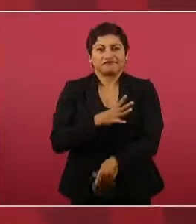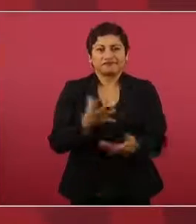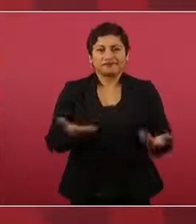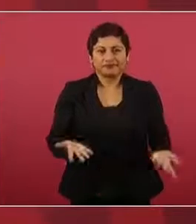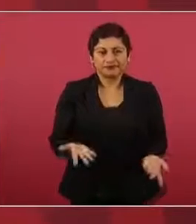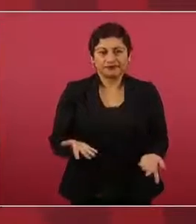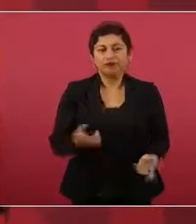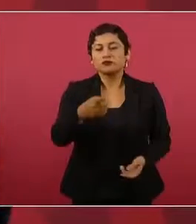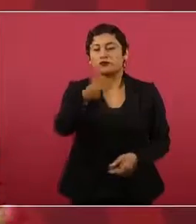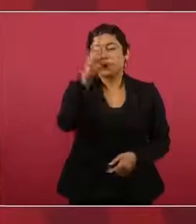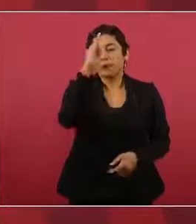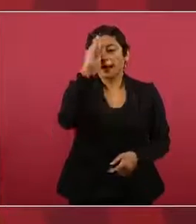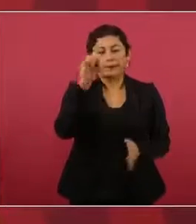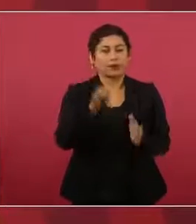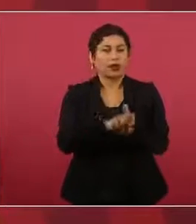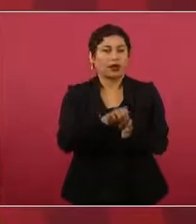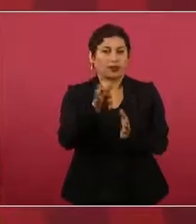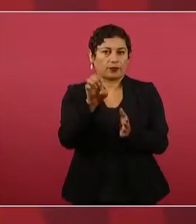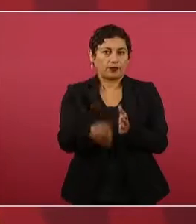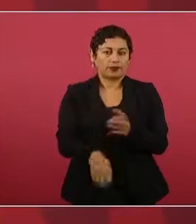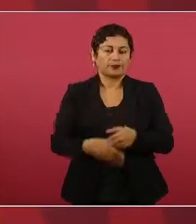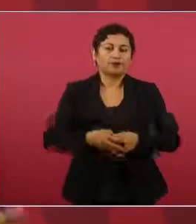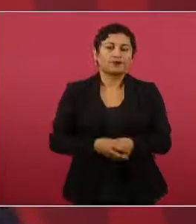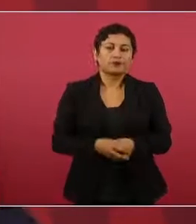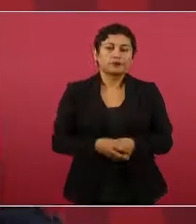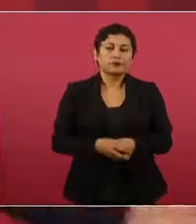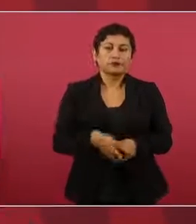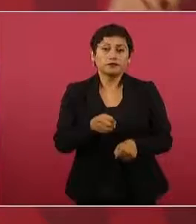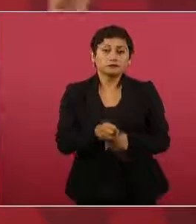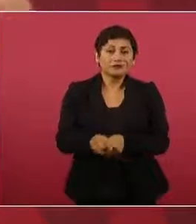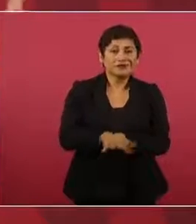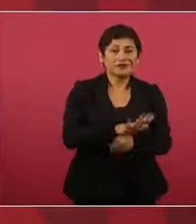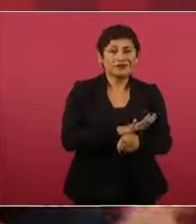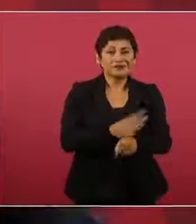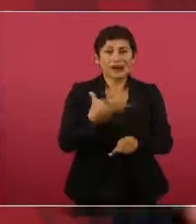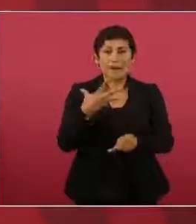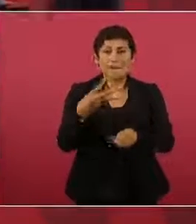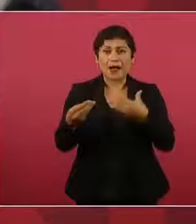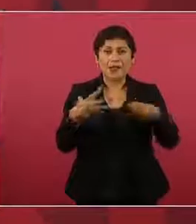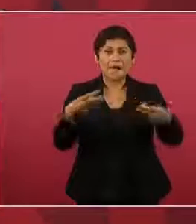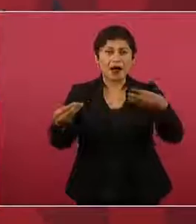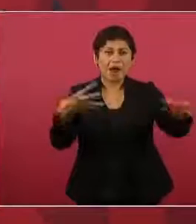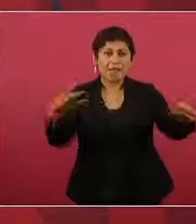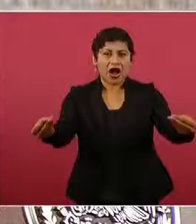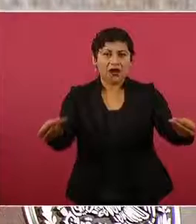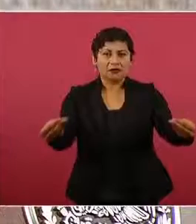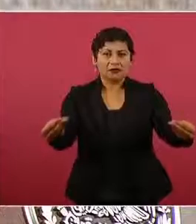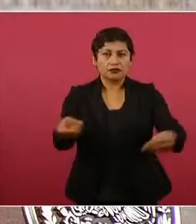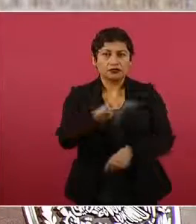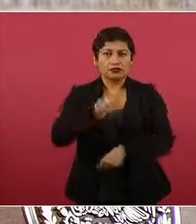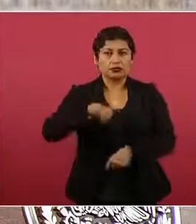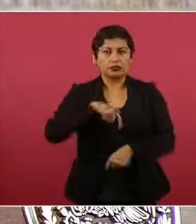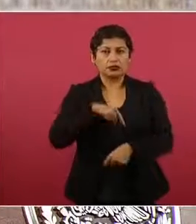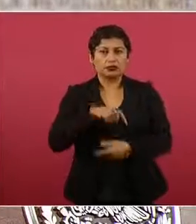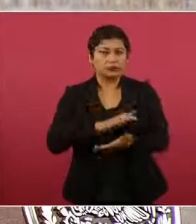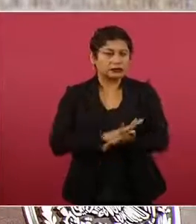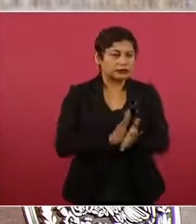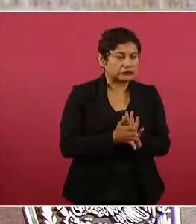Imagínense que con la pandemia no hubiésemos comprado la vacuna para todos.